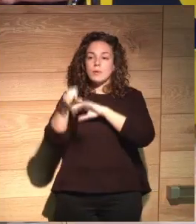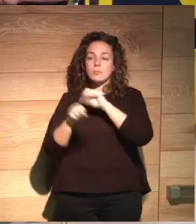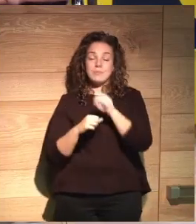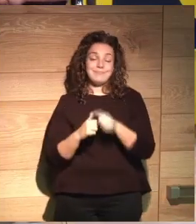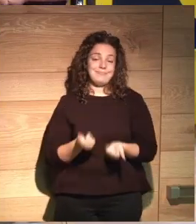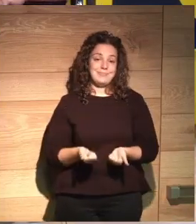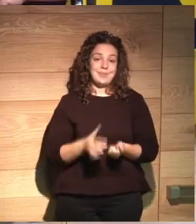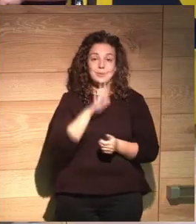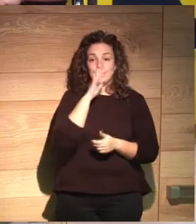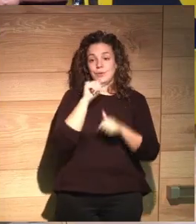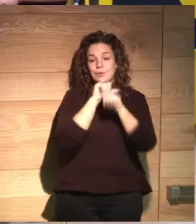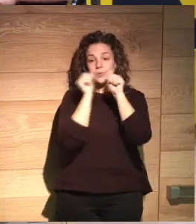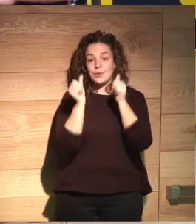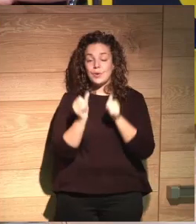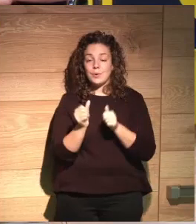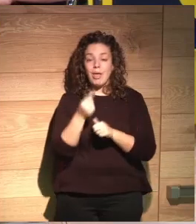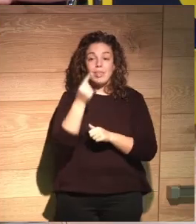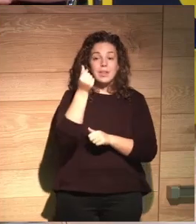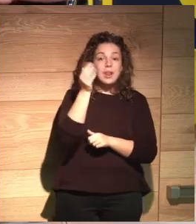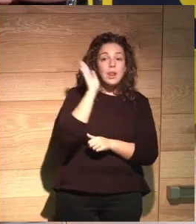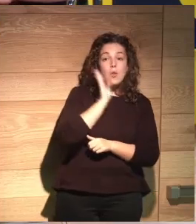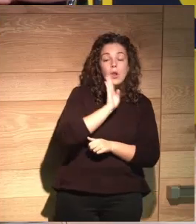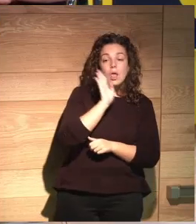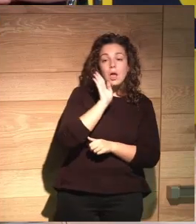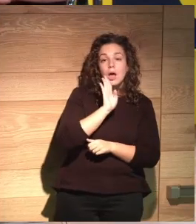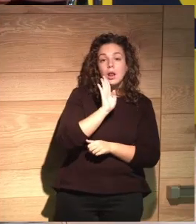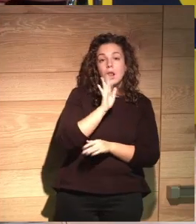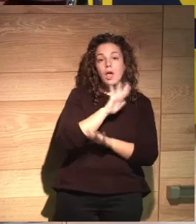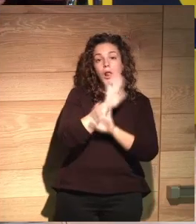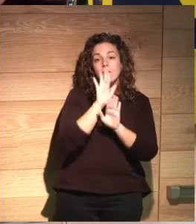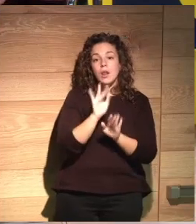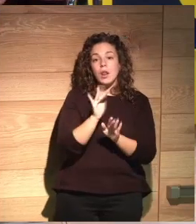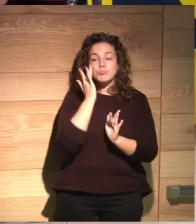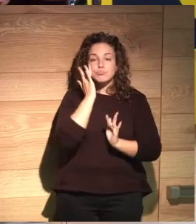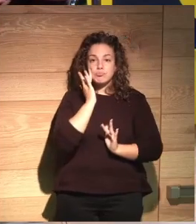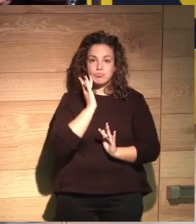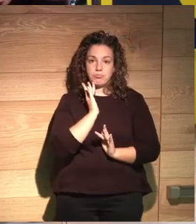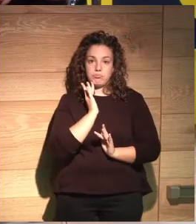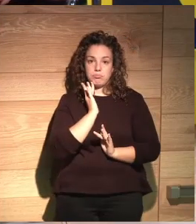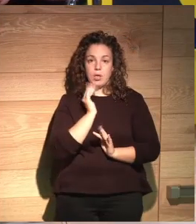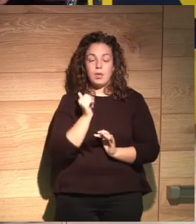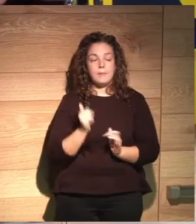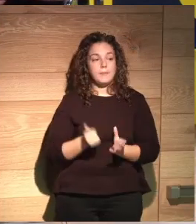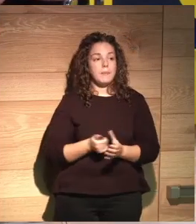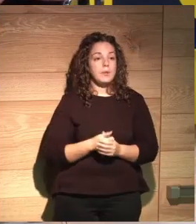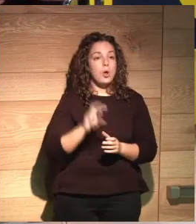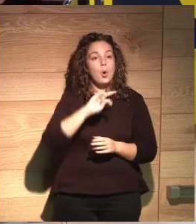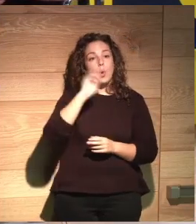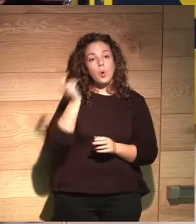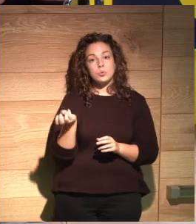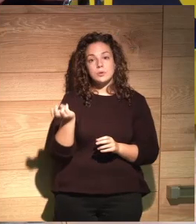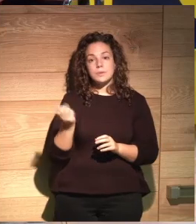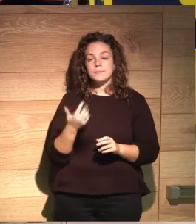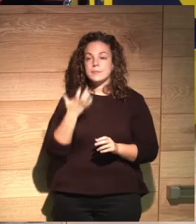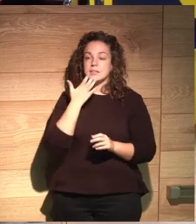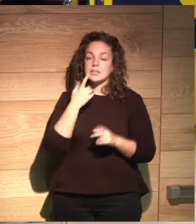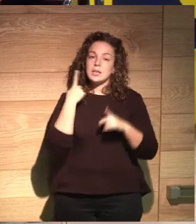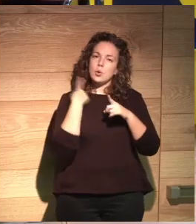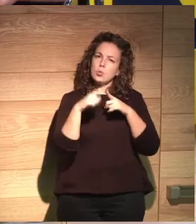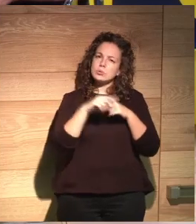tu dinero ilegal o lo que fuere se limpia no es cierto pero la otra es si hay otro fenómeno